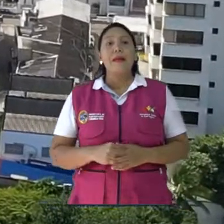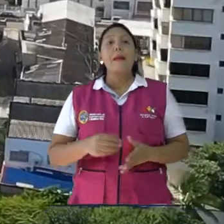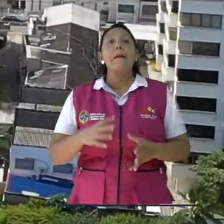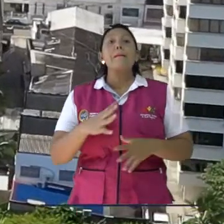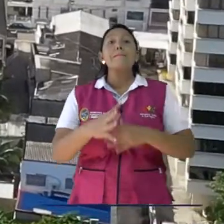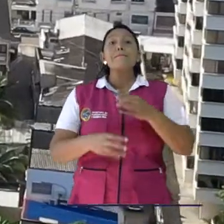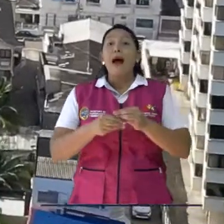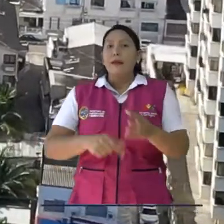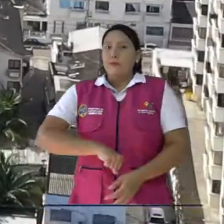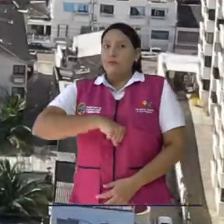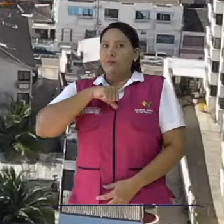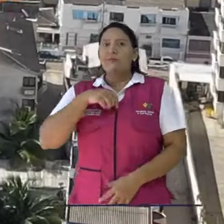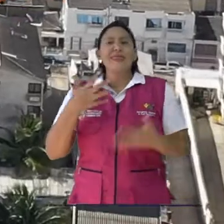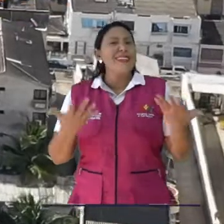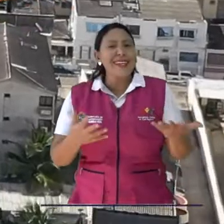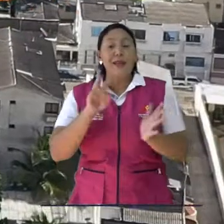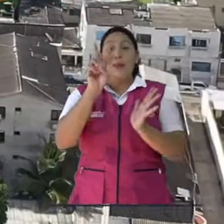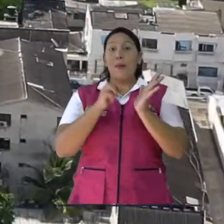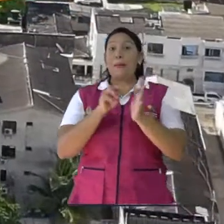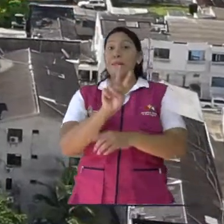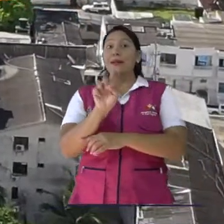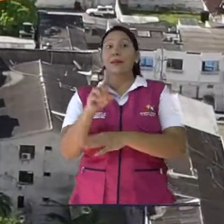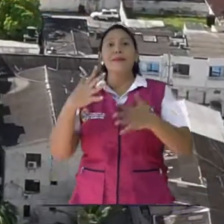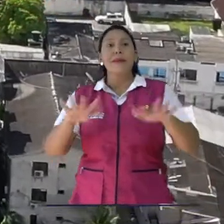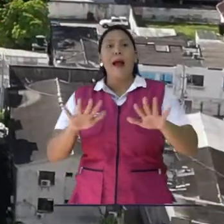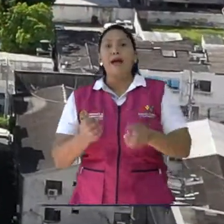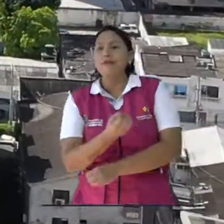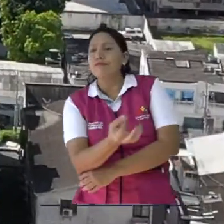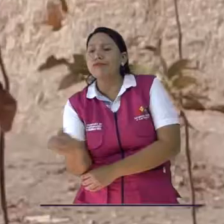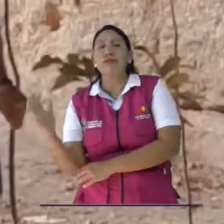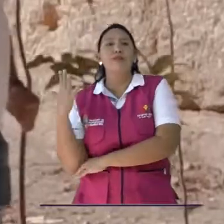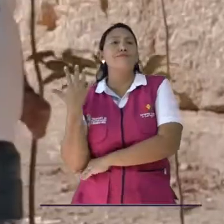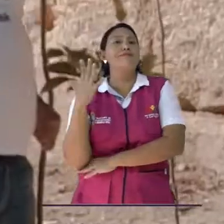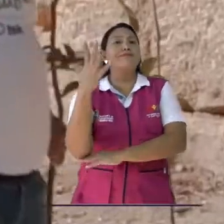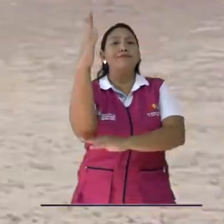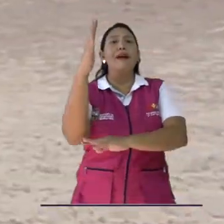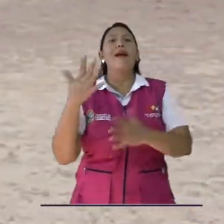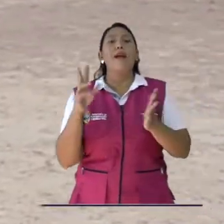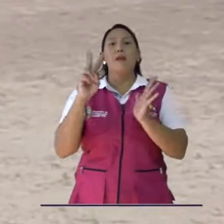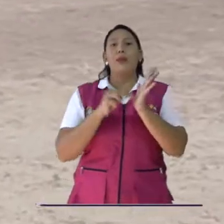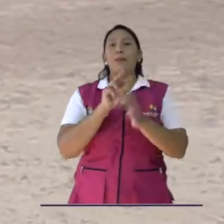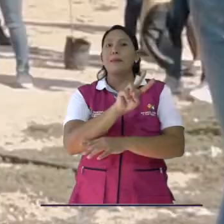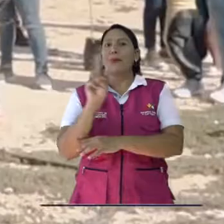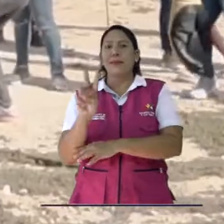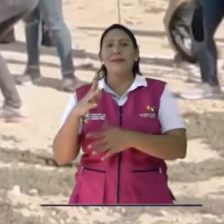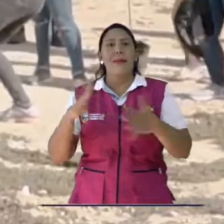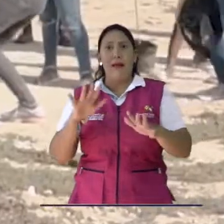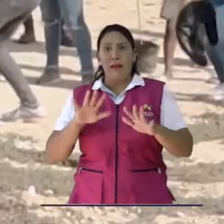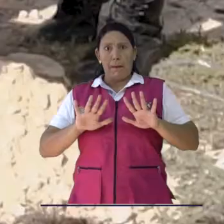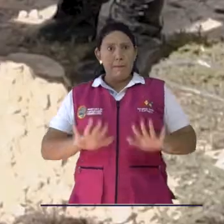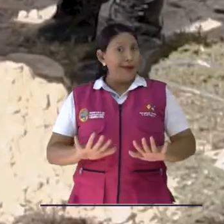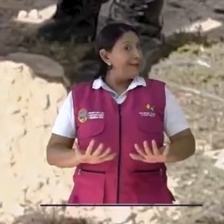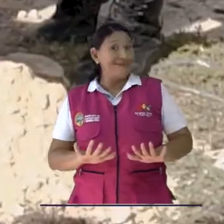Nos enorgullece contarte que en el 2021 sembramos cerca de 10.000 árboles y que en el 2022 no nos